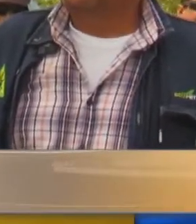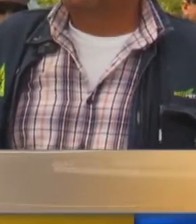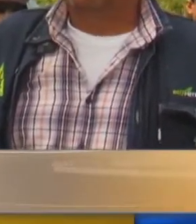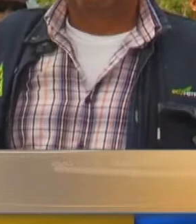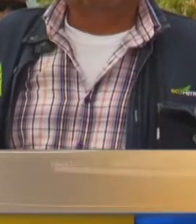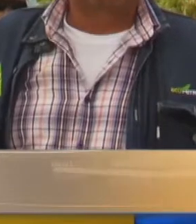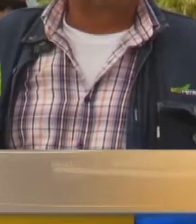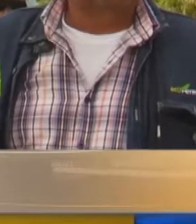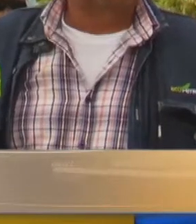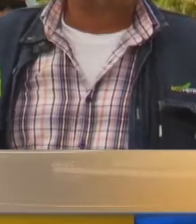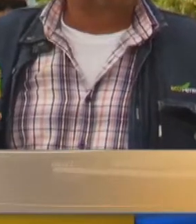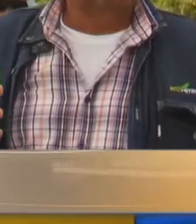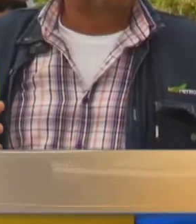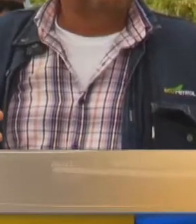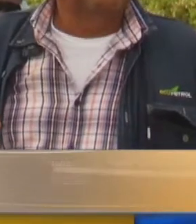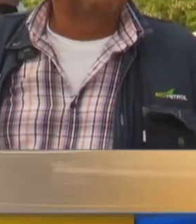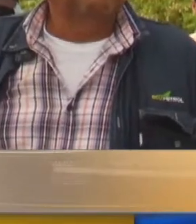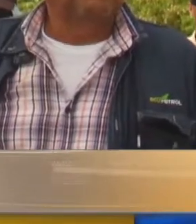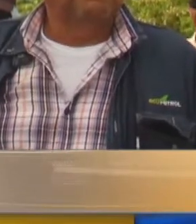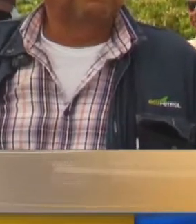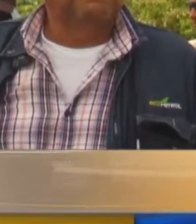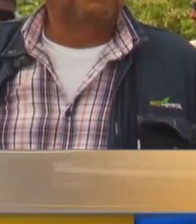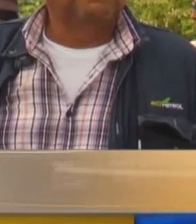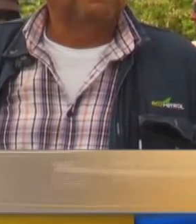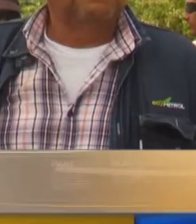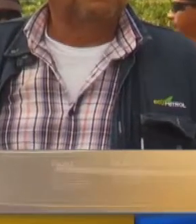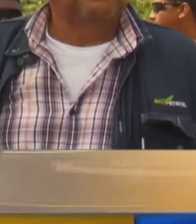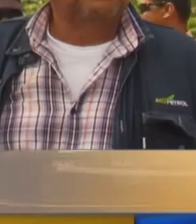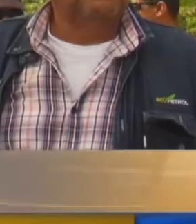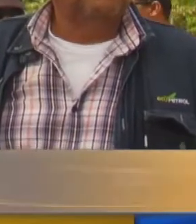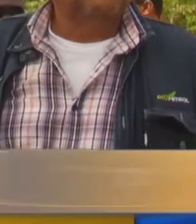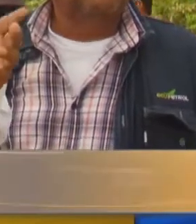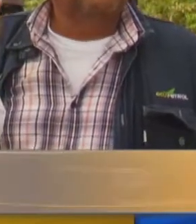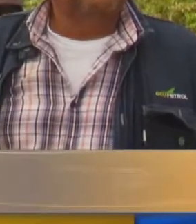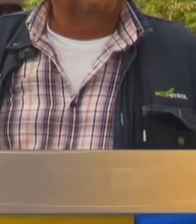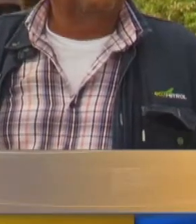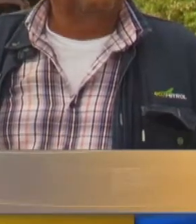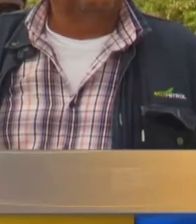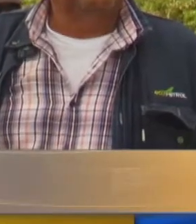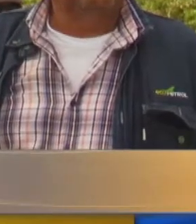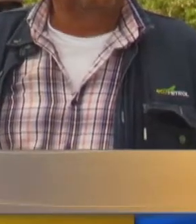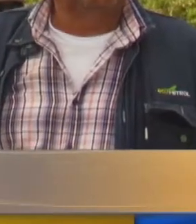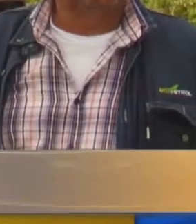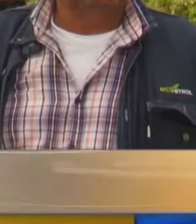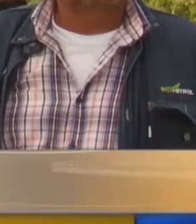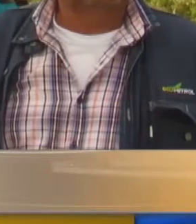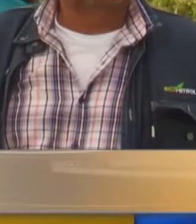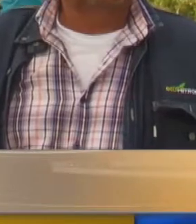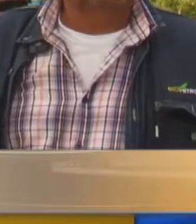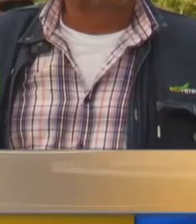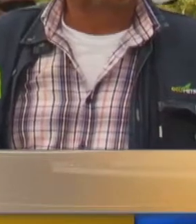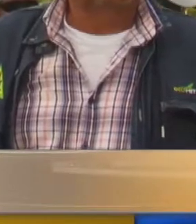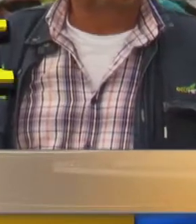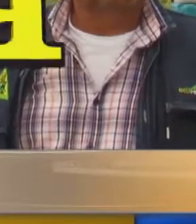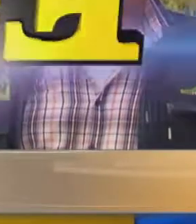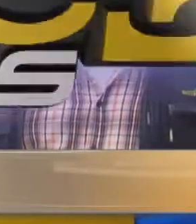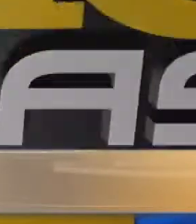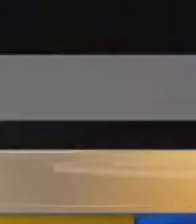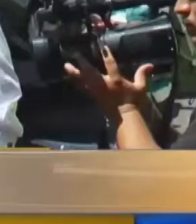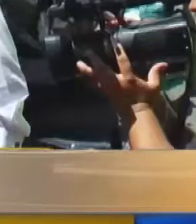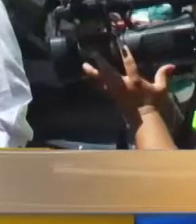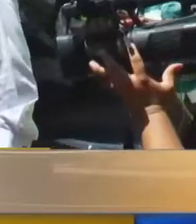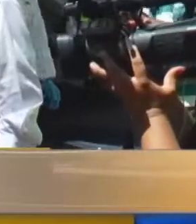Engil, trabajadores al servicio de esta firma han decidido bloquear parcialmente la autopista Barranca Bermeja-Bucaramanga. Ampliación de la información en